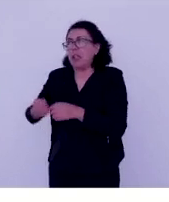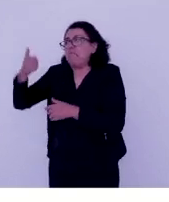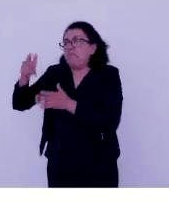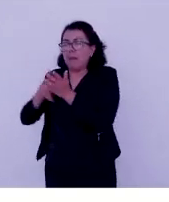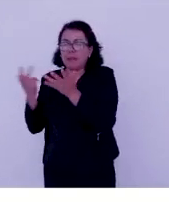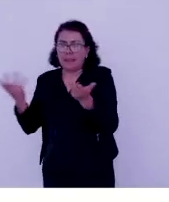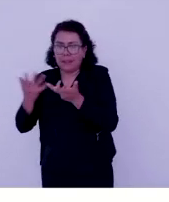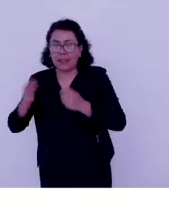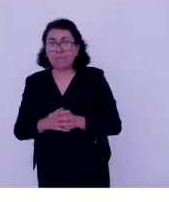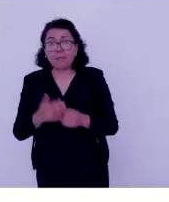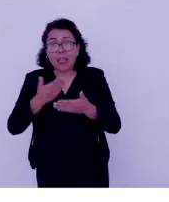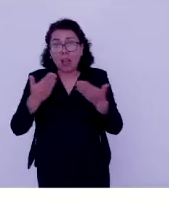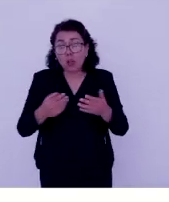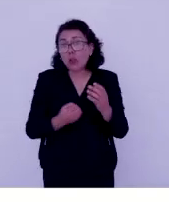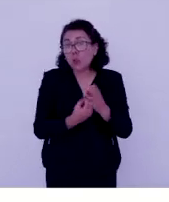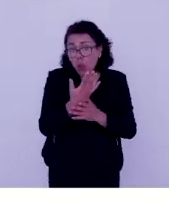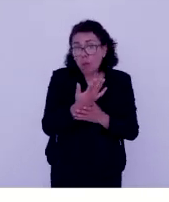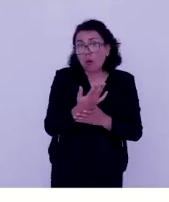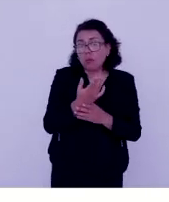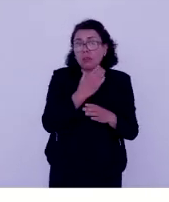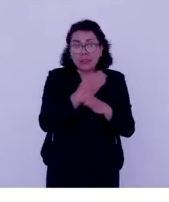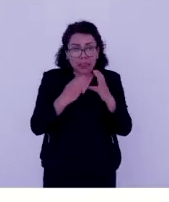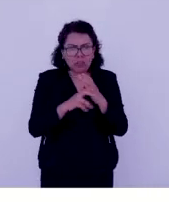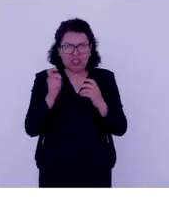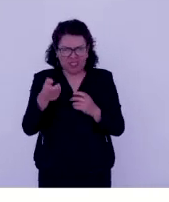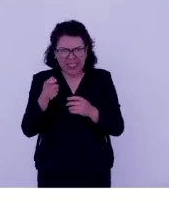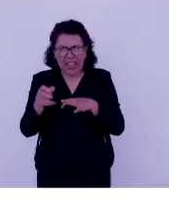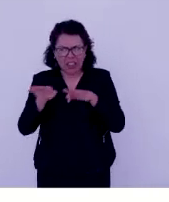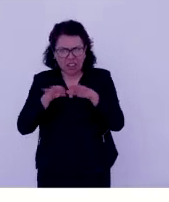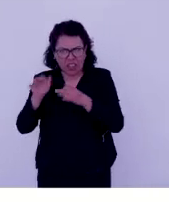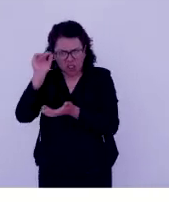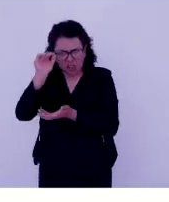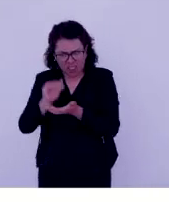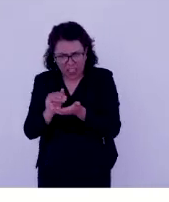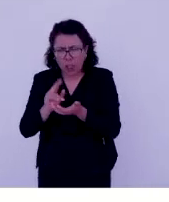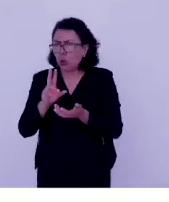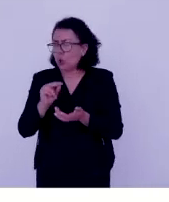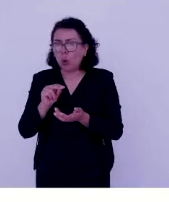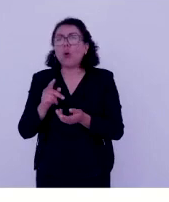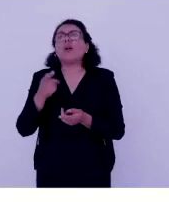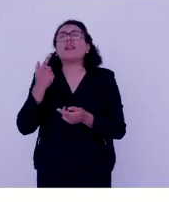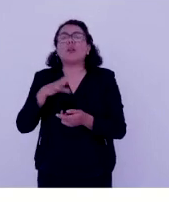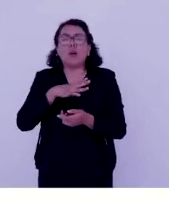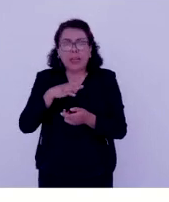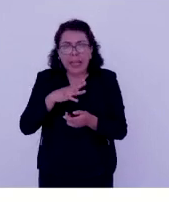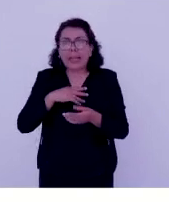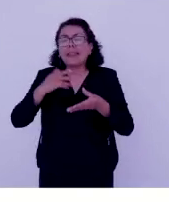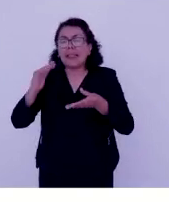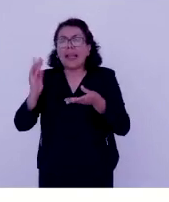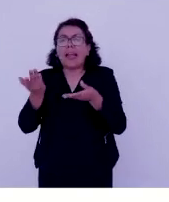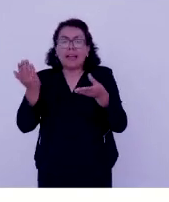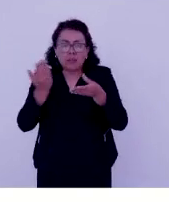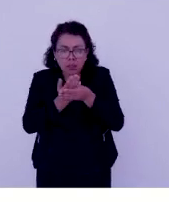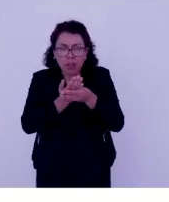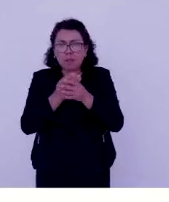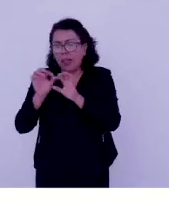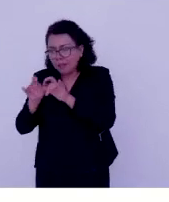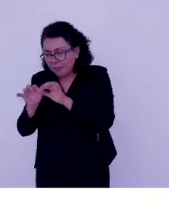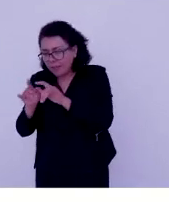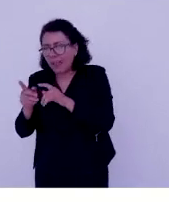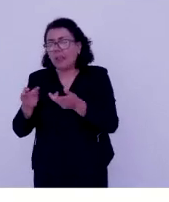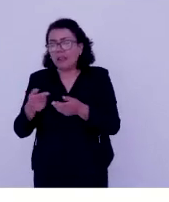registró nuevos casos nuevos lo que no significa que su trabajo sea escaso sino que continúan con el trámite de los expedientes del sistema escrito